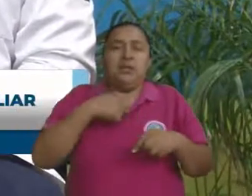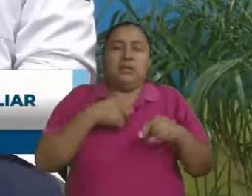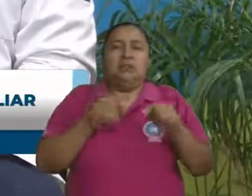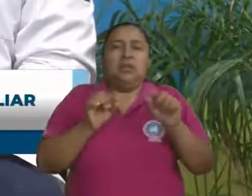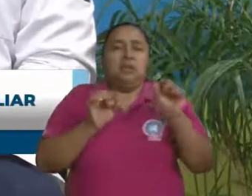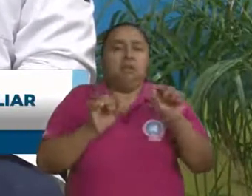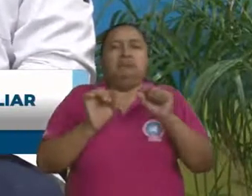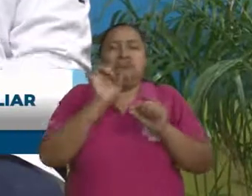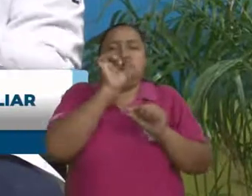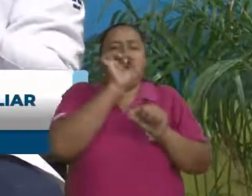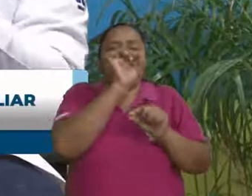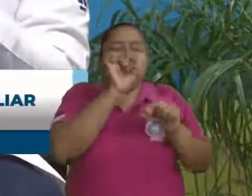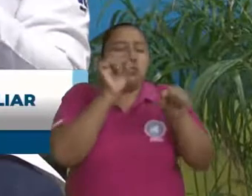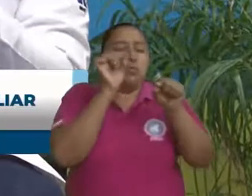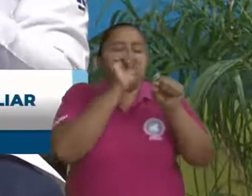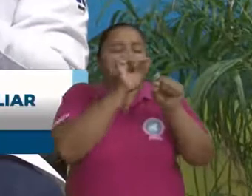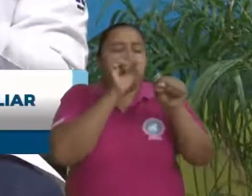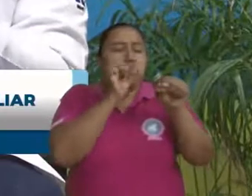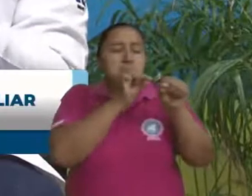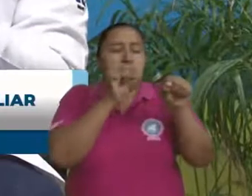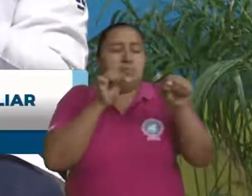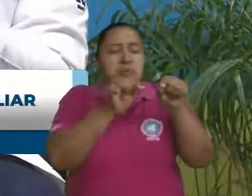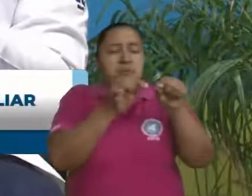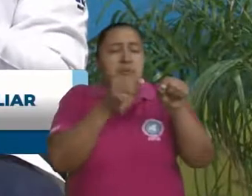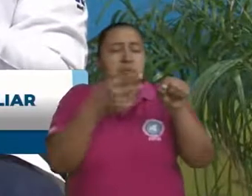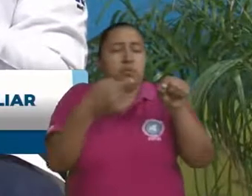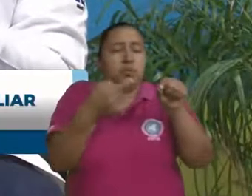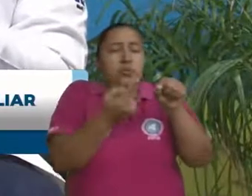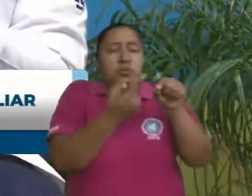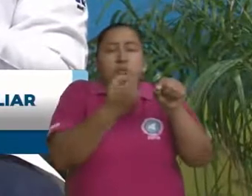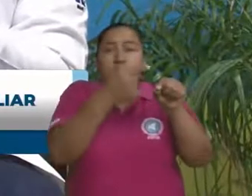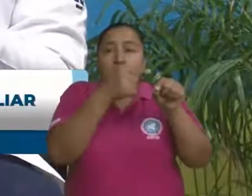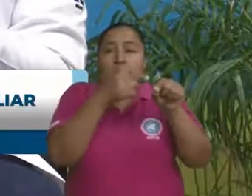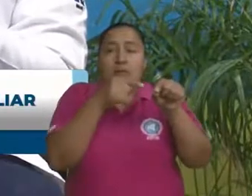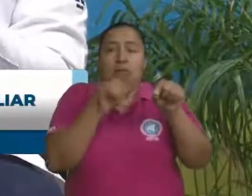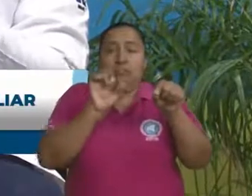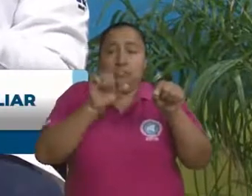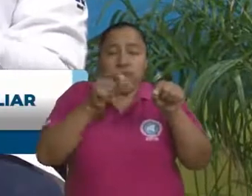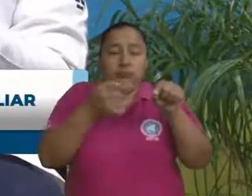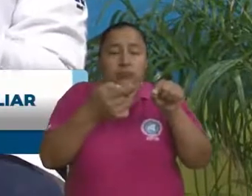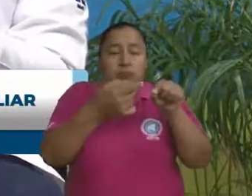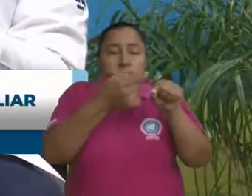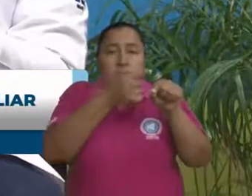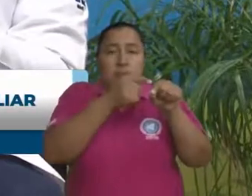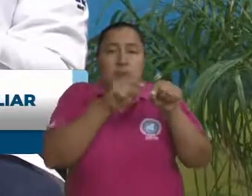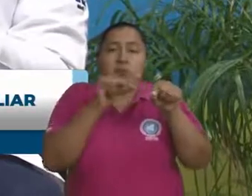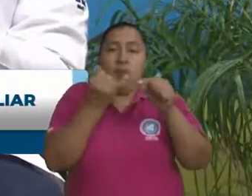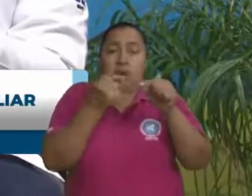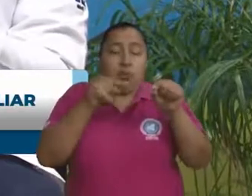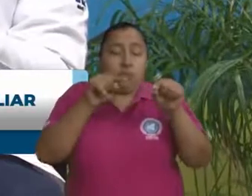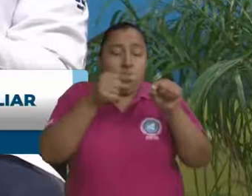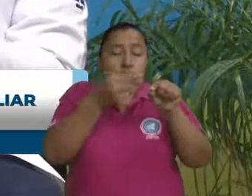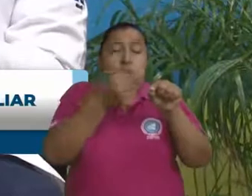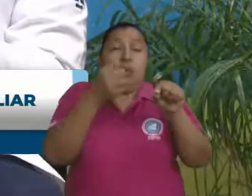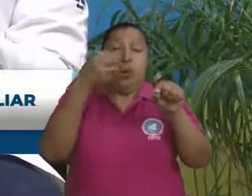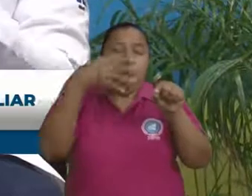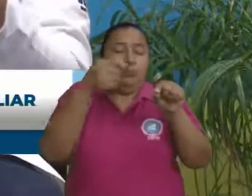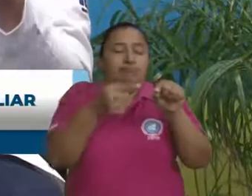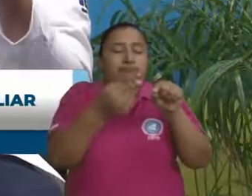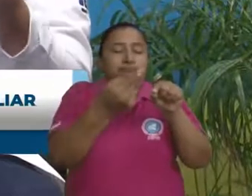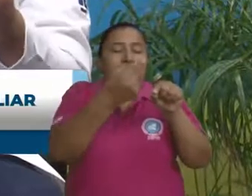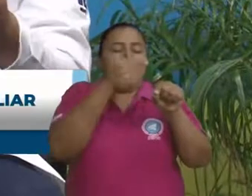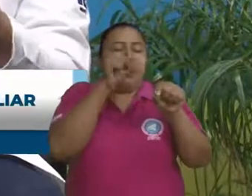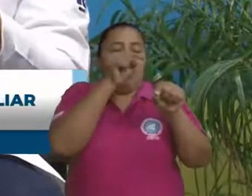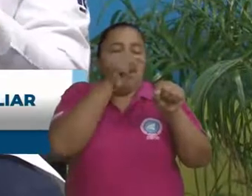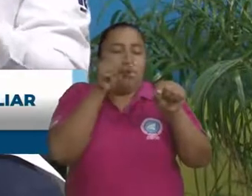muy pequeñas y a través de esas incisiones introducimos unos trócares, que son pequeños tubos que tienen una luz dentro. A